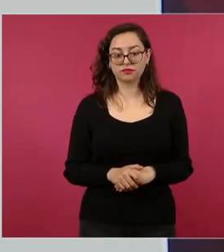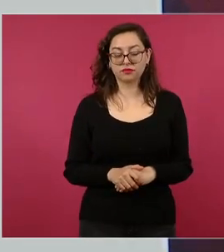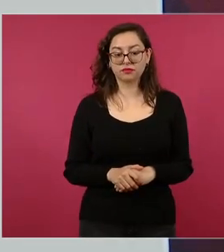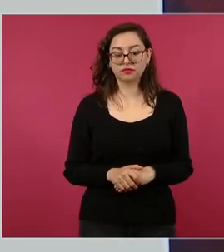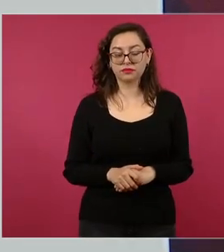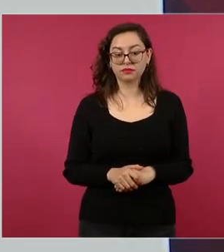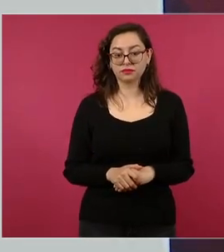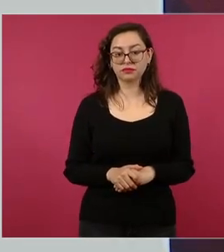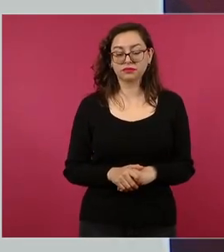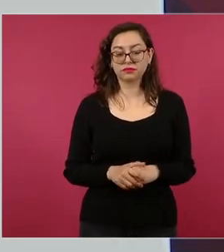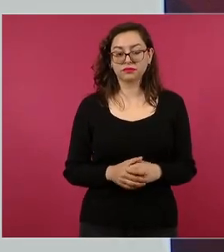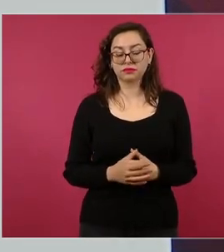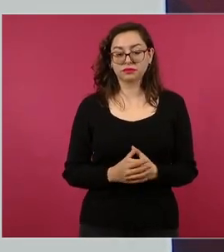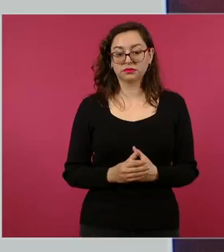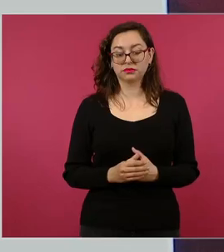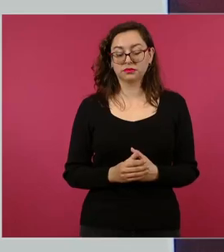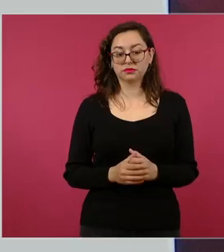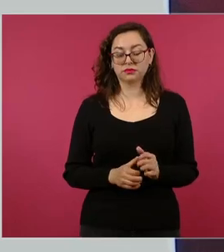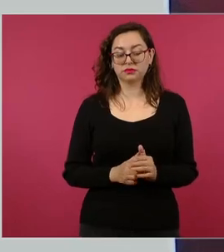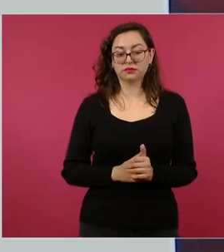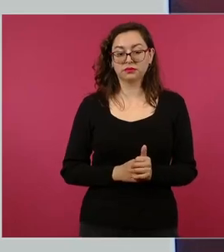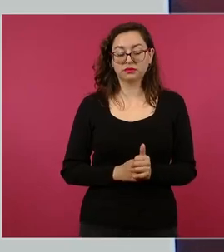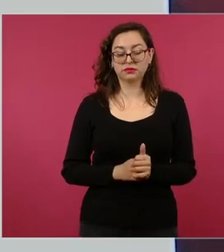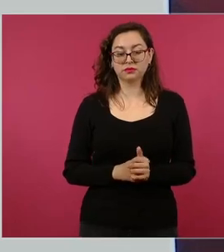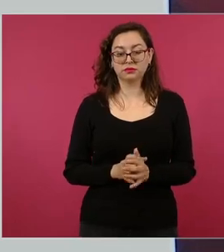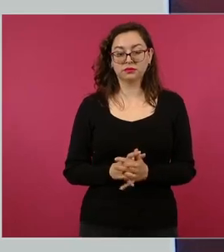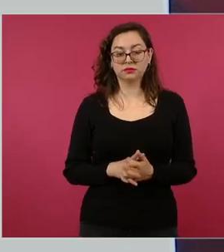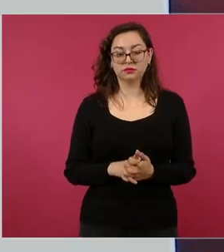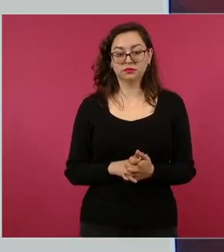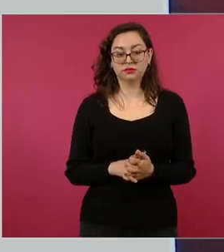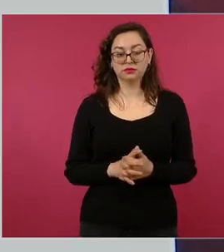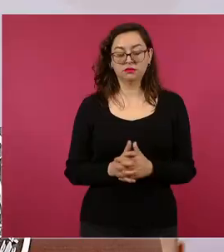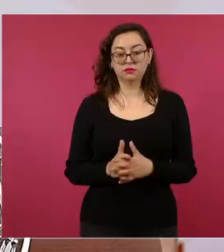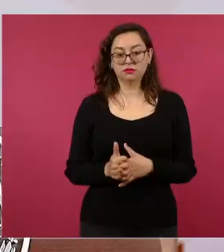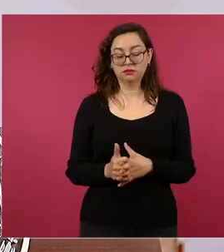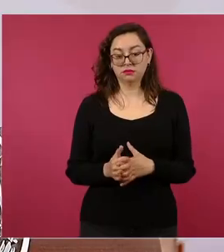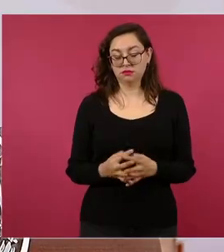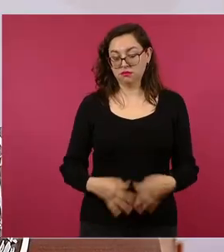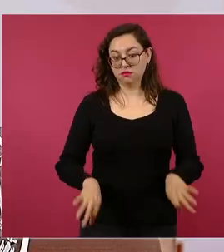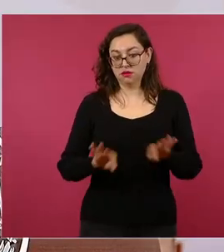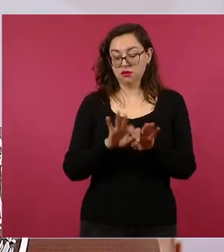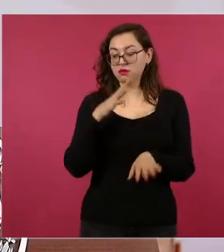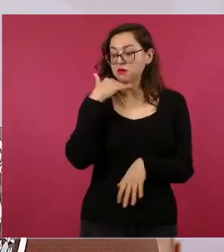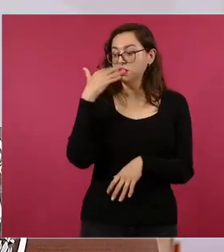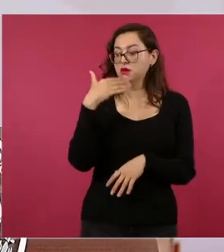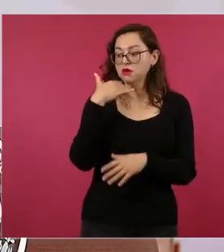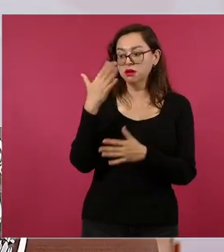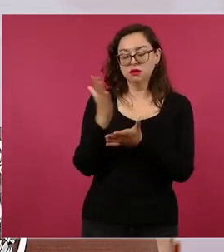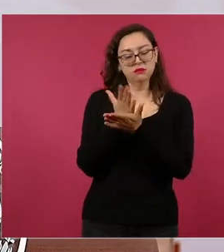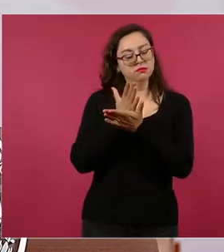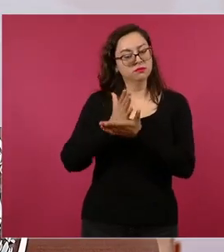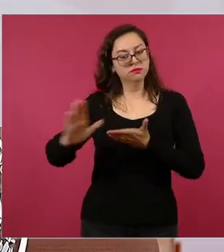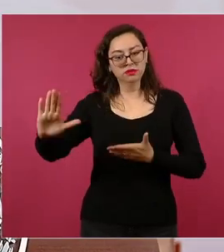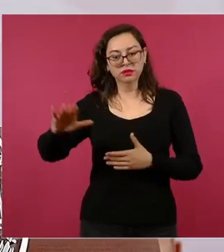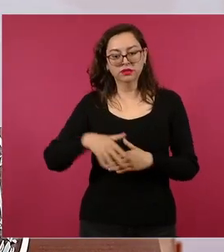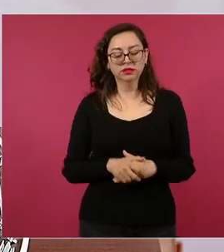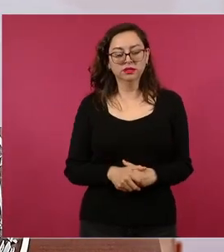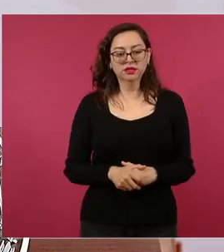entonces sí es importante no permitir la corrupción. Eso